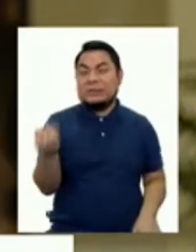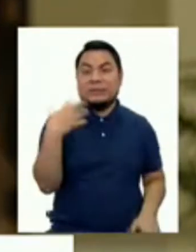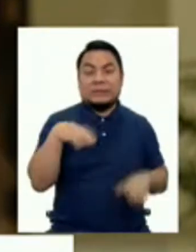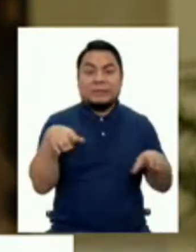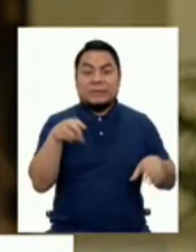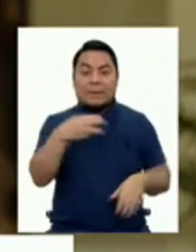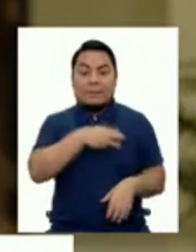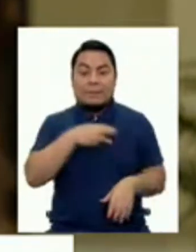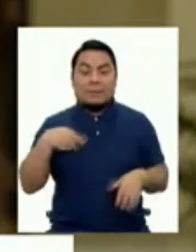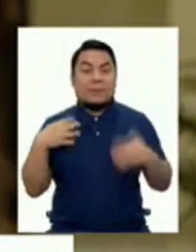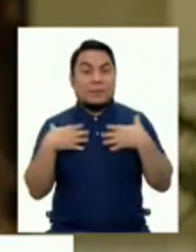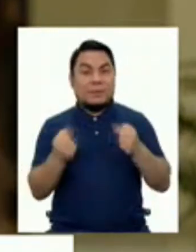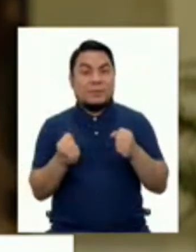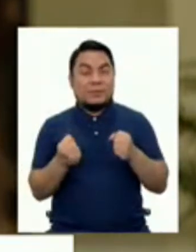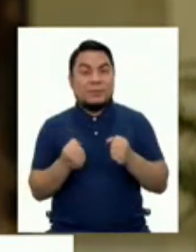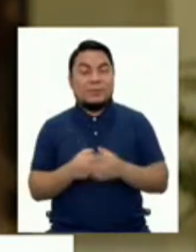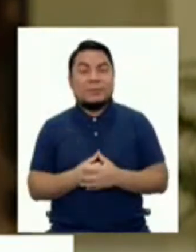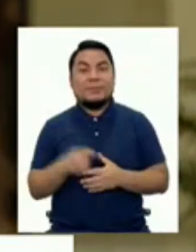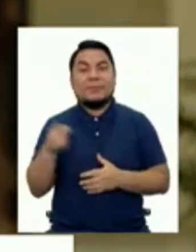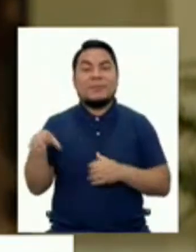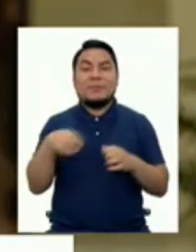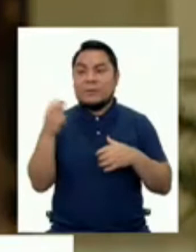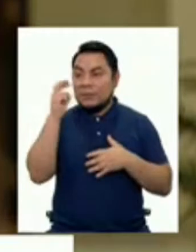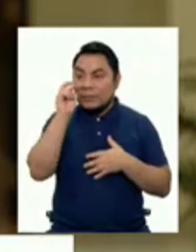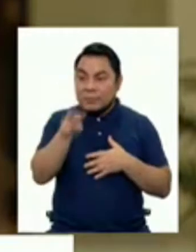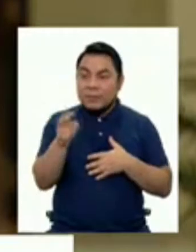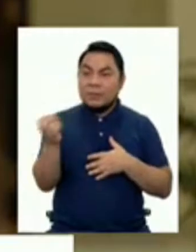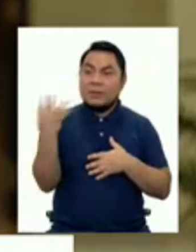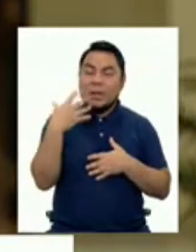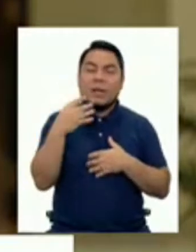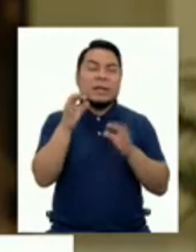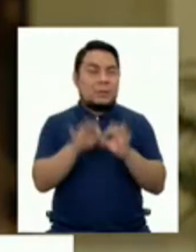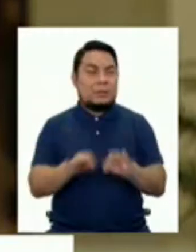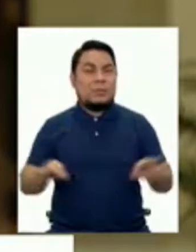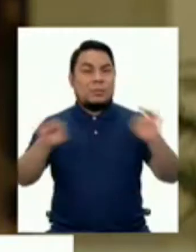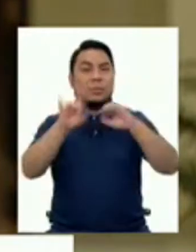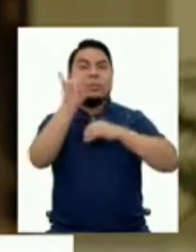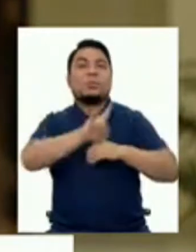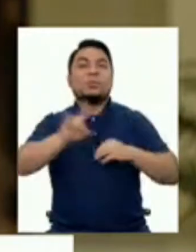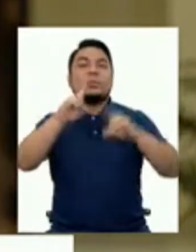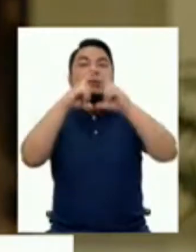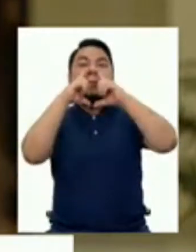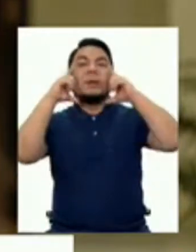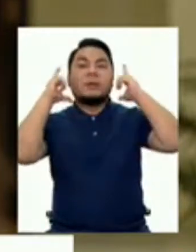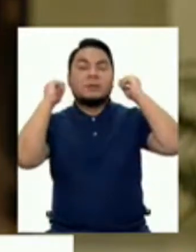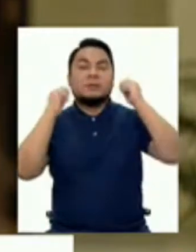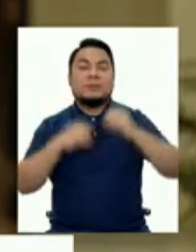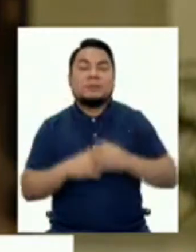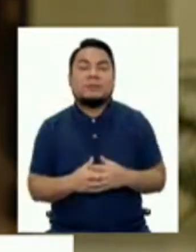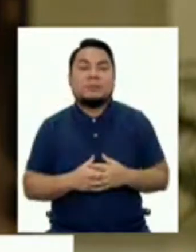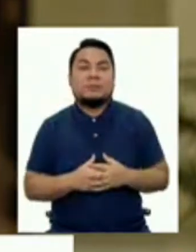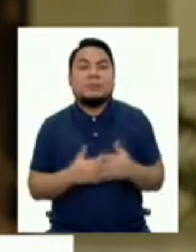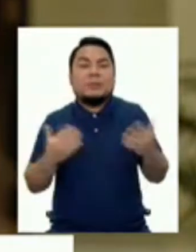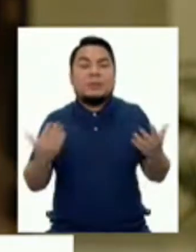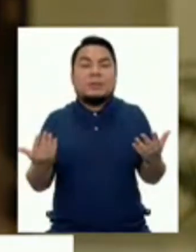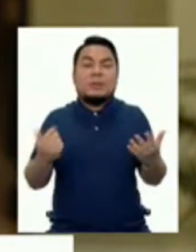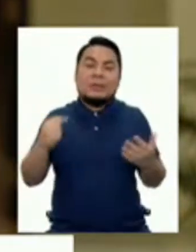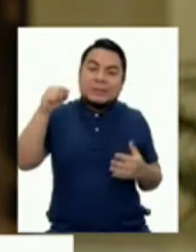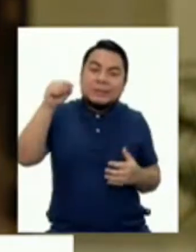el Ministerio de Salud nos hace ver la importancia del uso de la mascarilla. Y eso